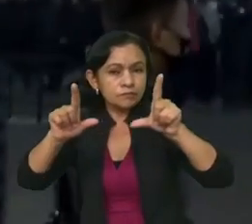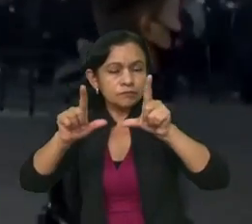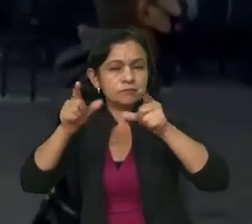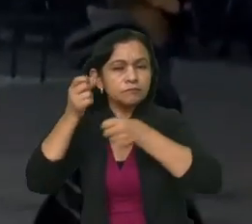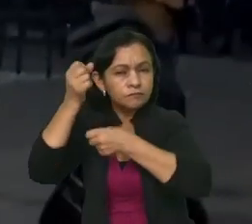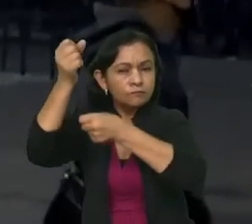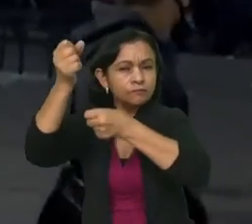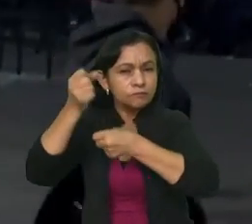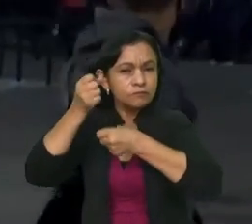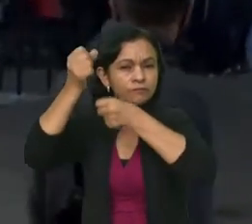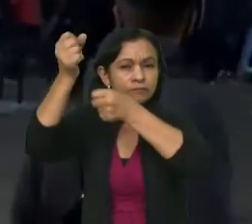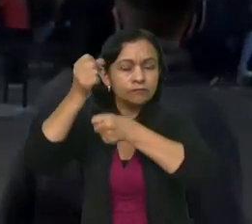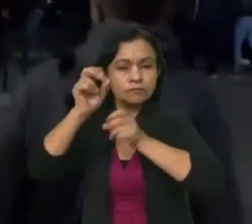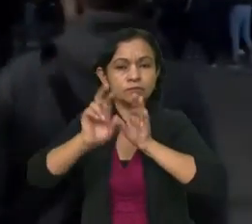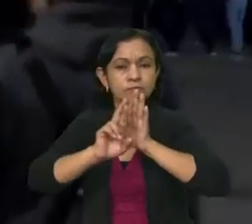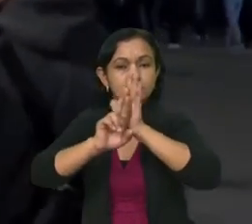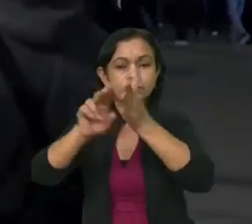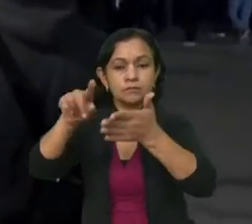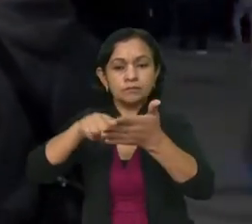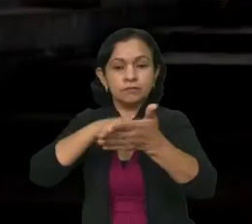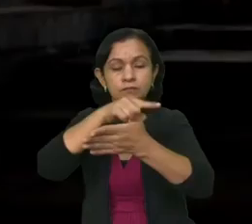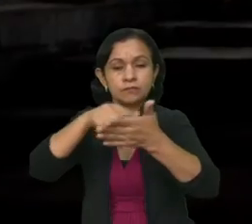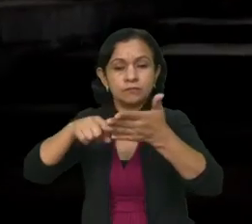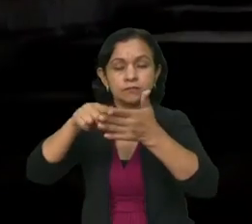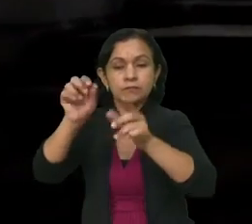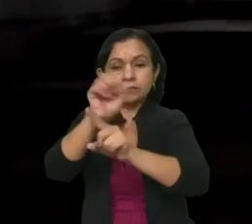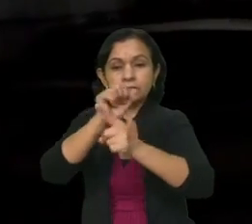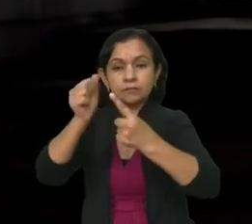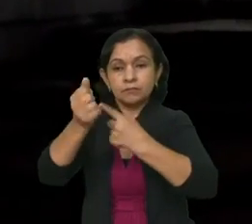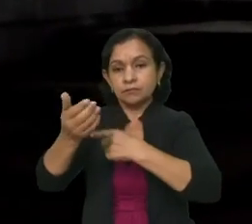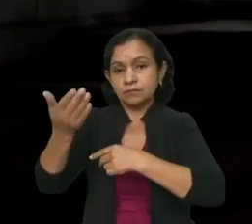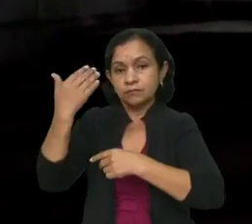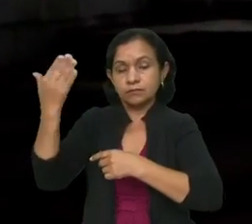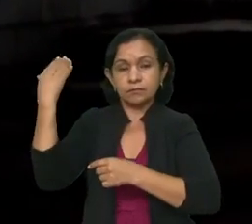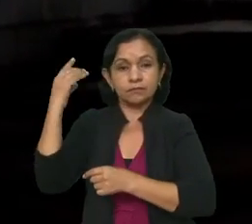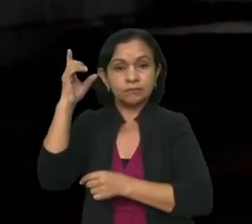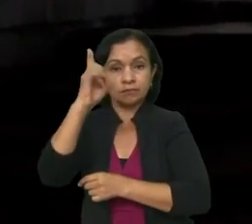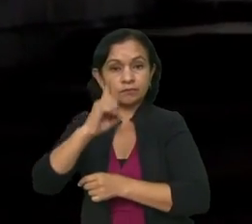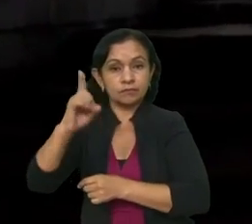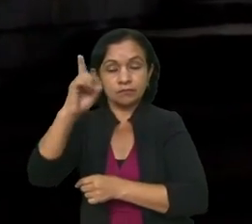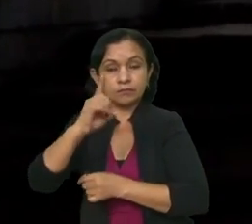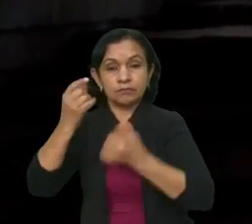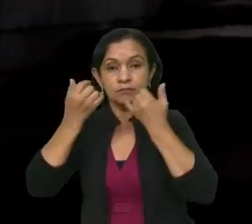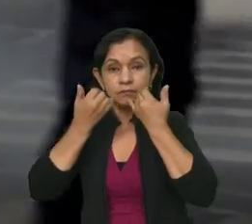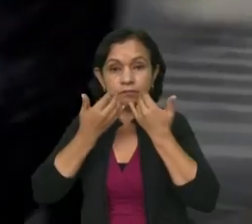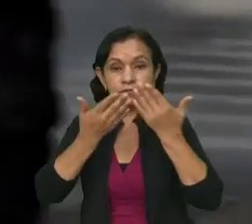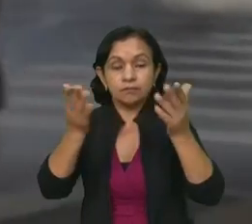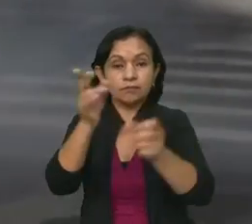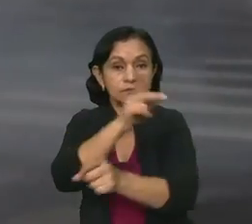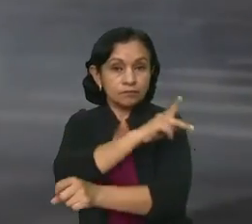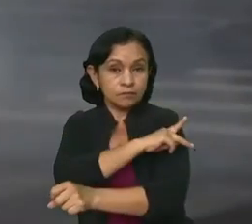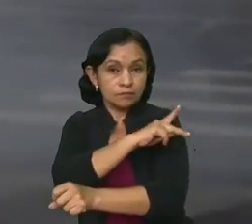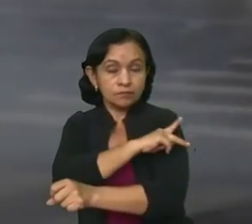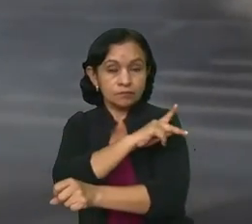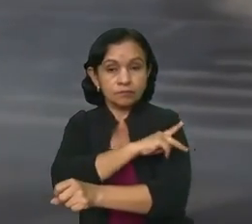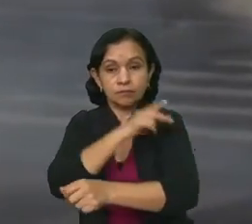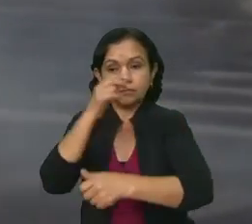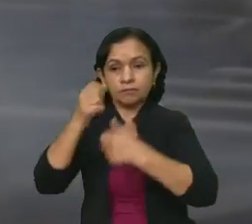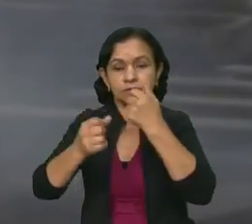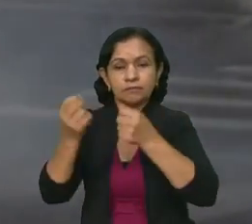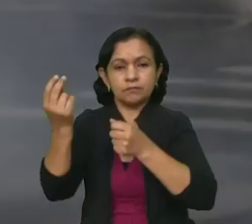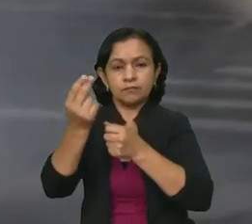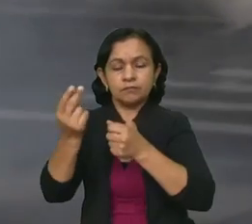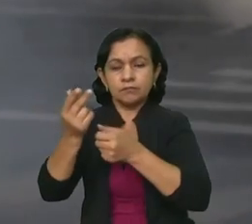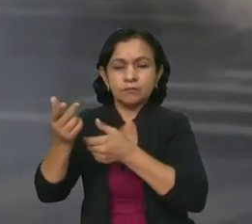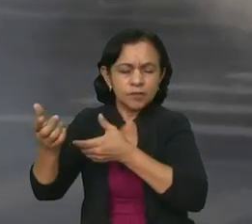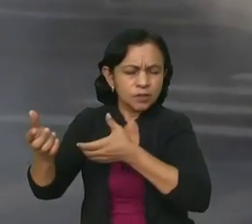estallaron contra los resultados en las elecciones parlamentarias del pasado domingo. Según los informes, la policía antidisturbios utilizó